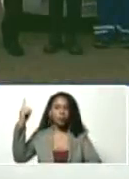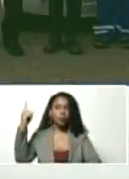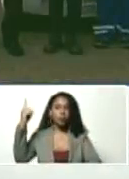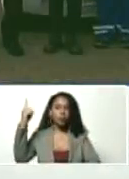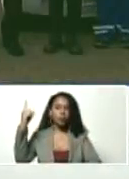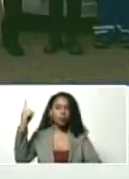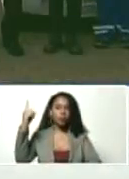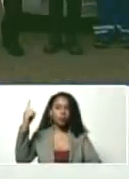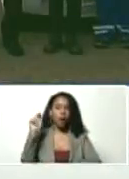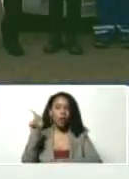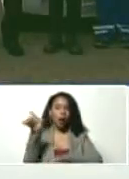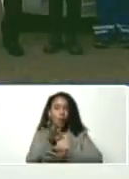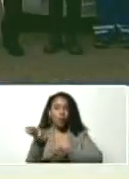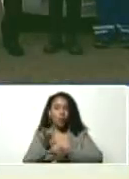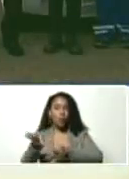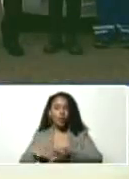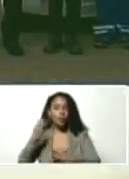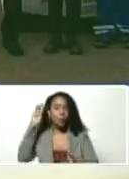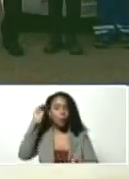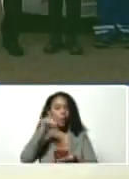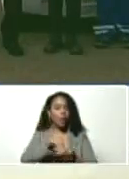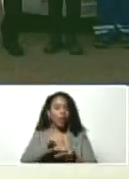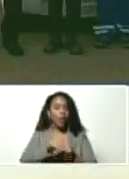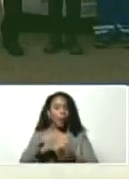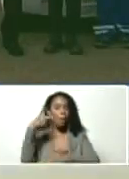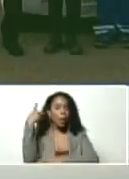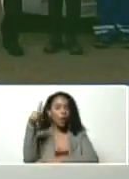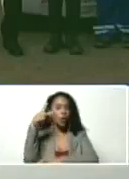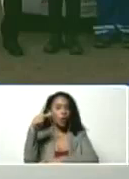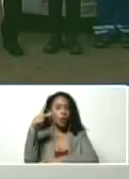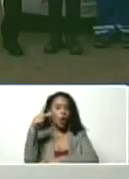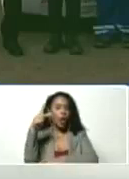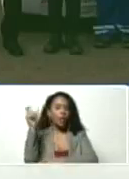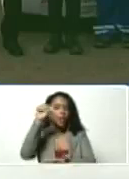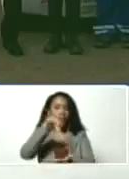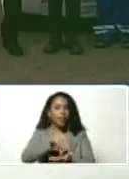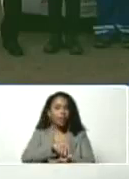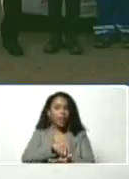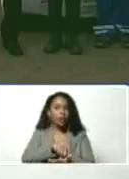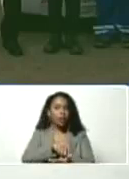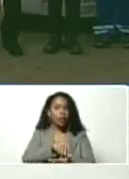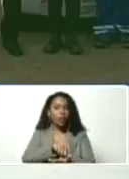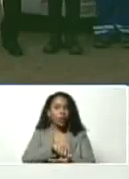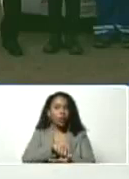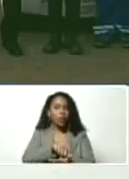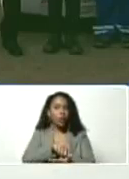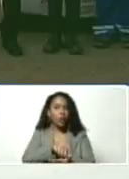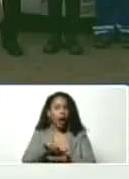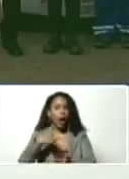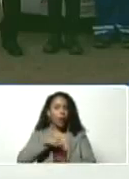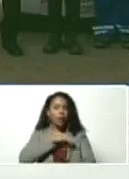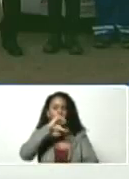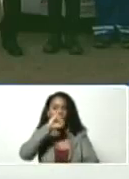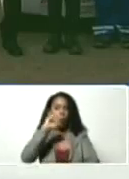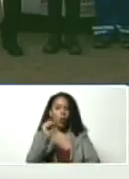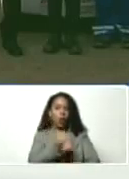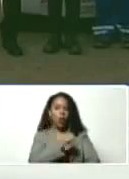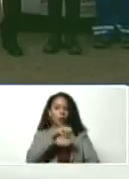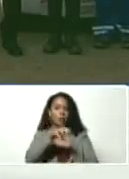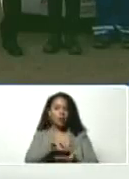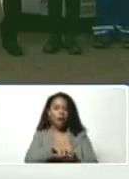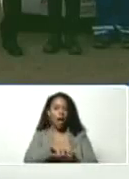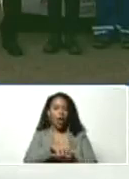allá en el municipio Miranda, parroquia Altagracia, en nuestro amado